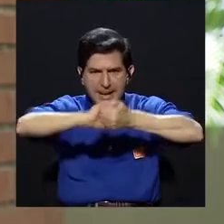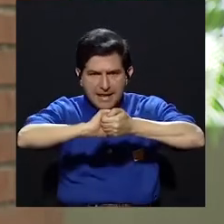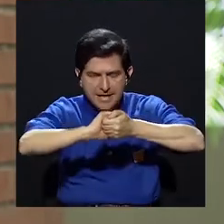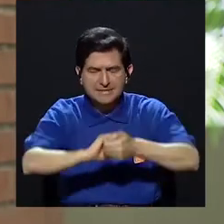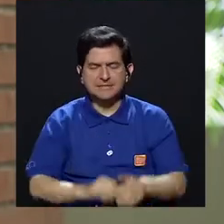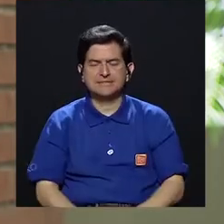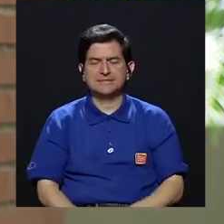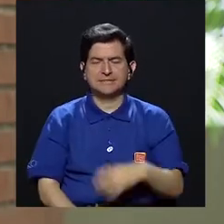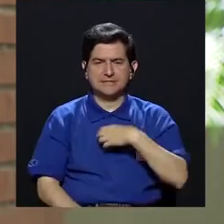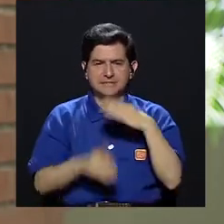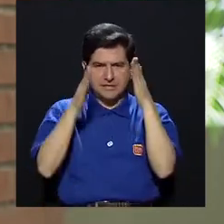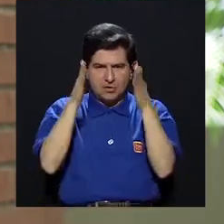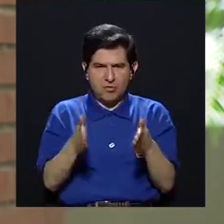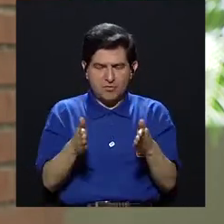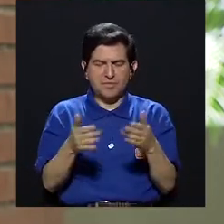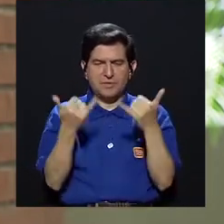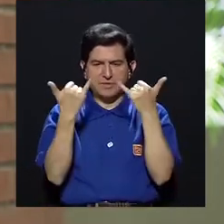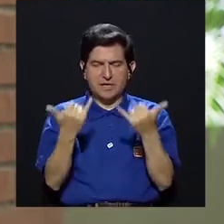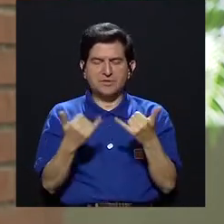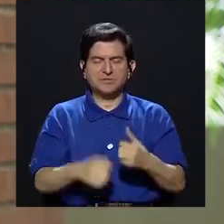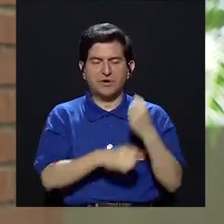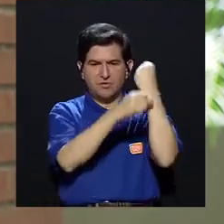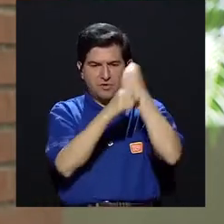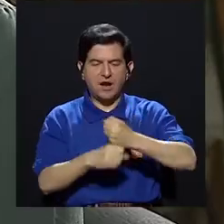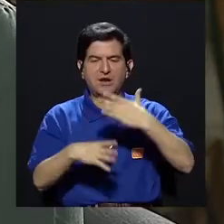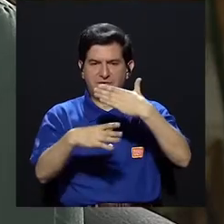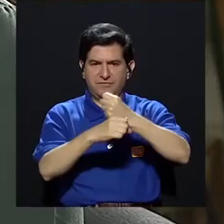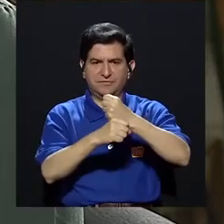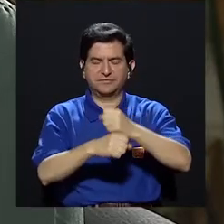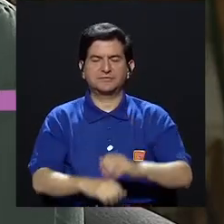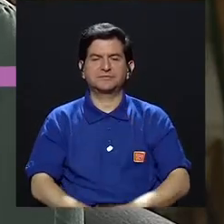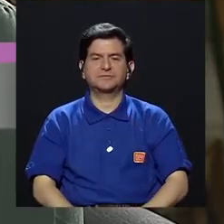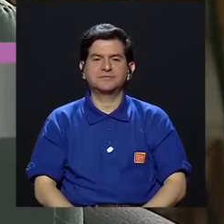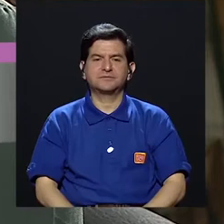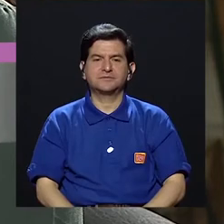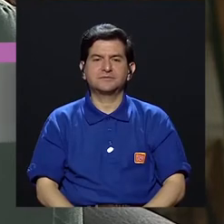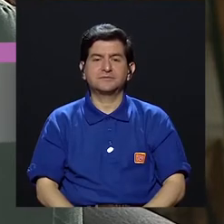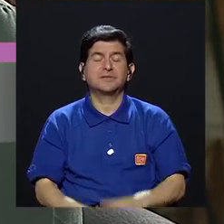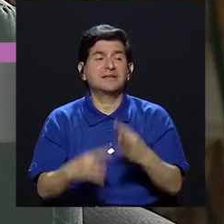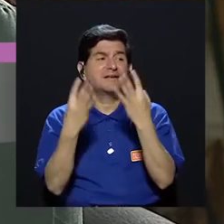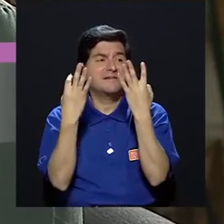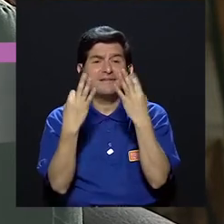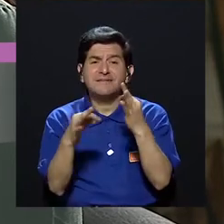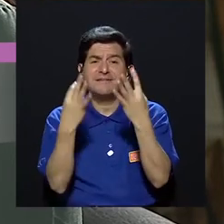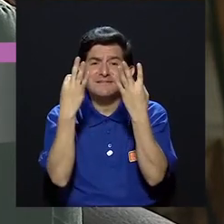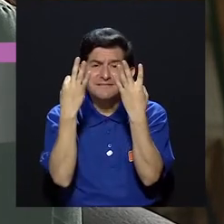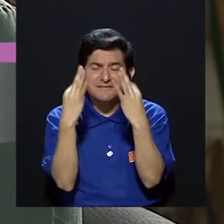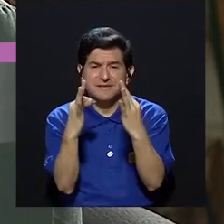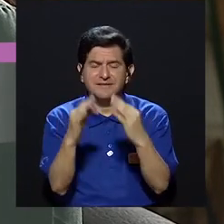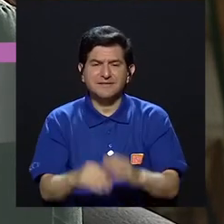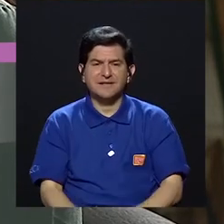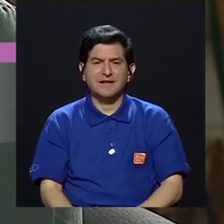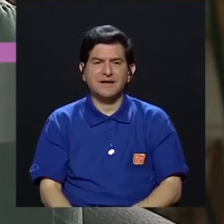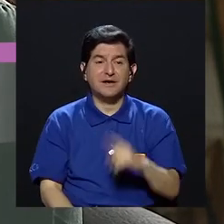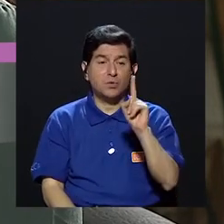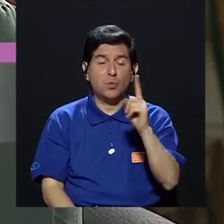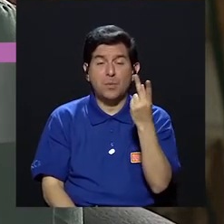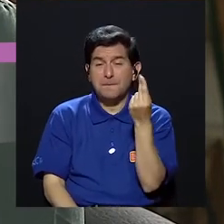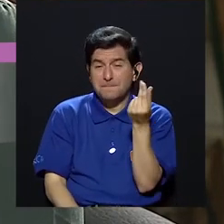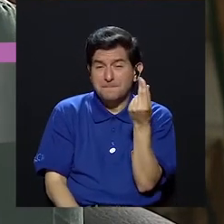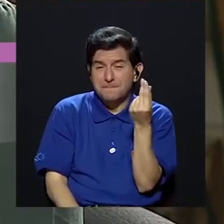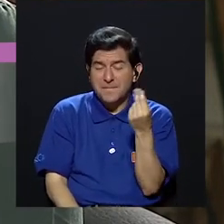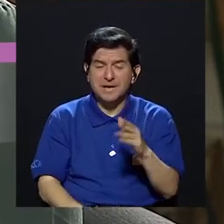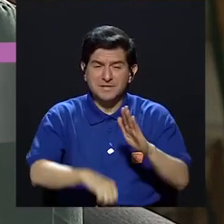alianzas con propietarios, que es lo que está haciendo FUPROVI hoy en día, y hay que lograr un precio,